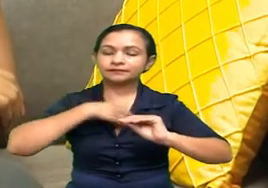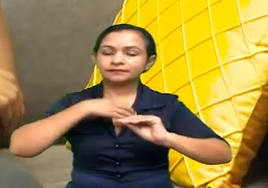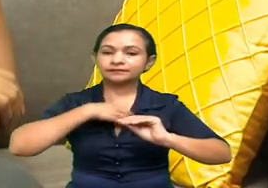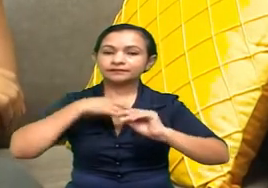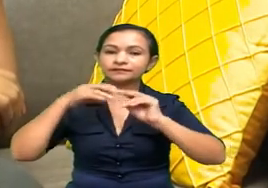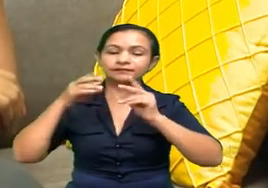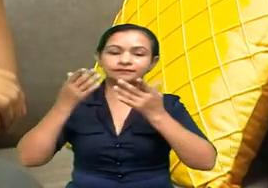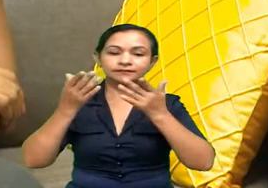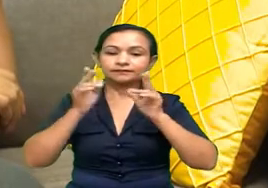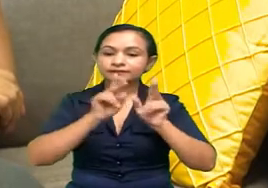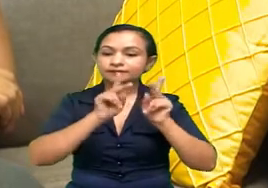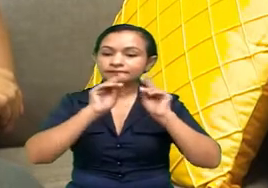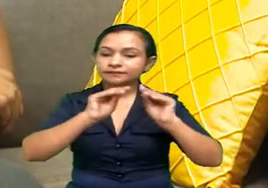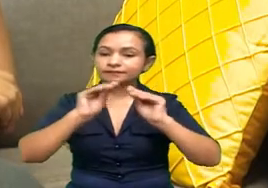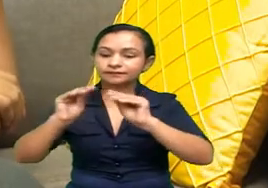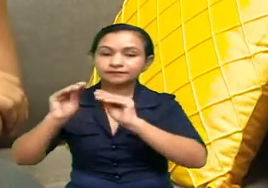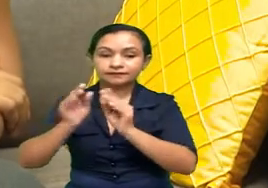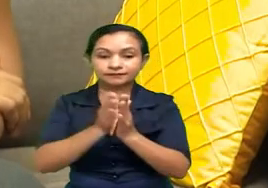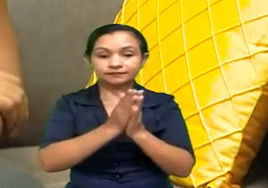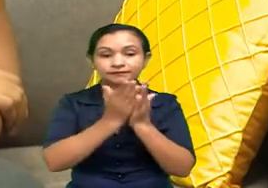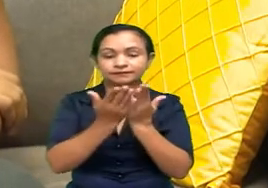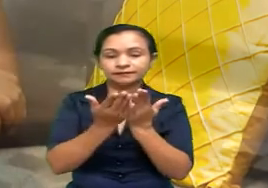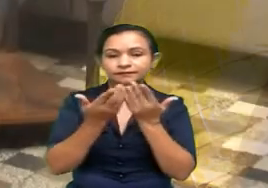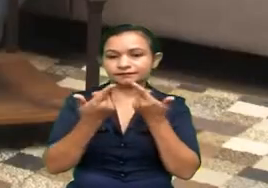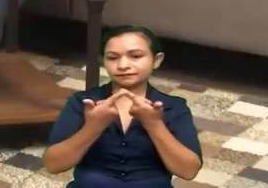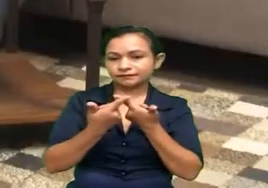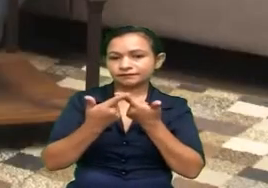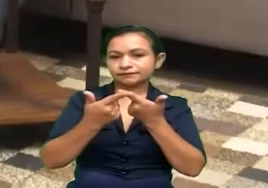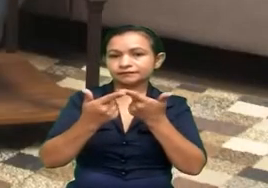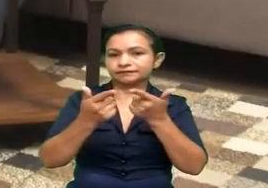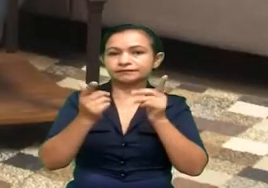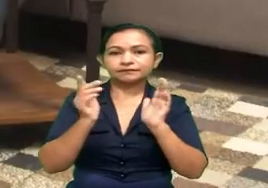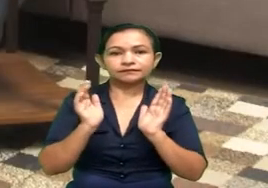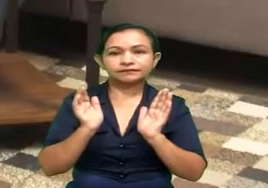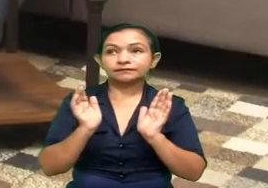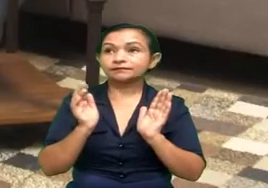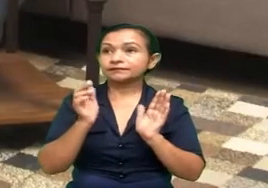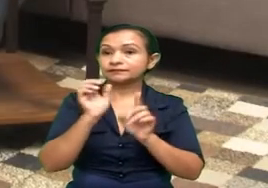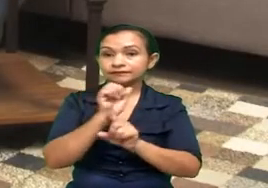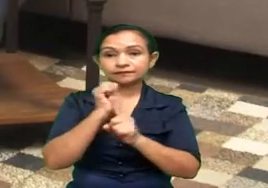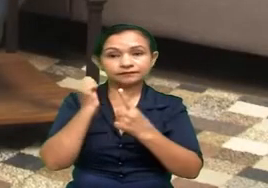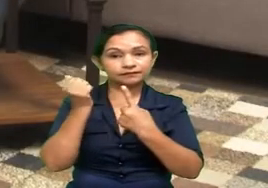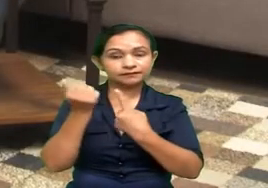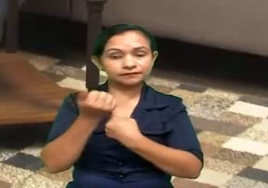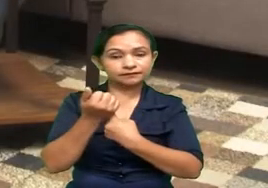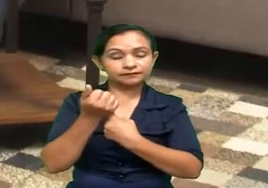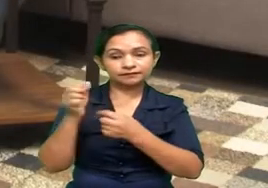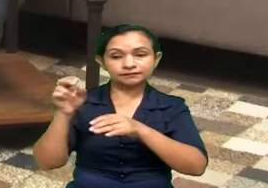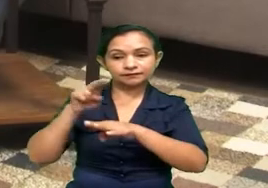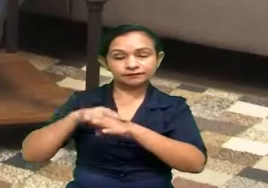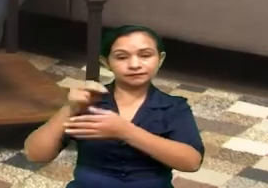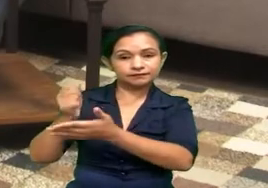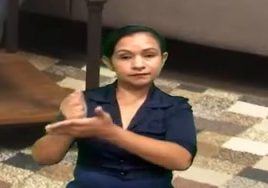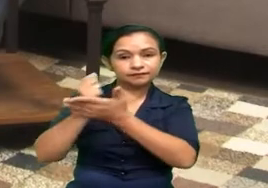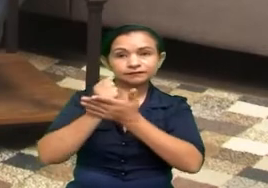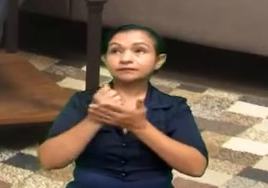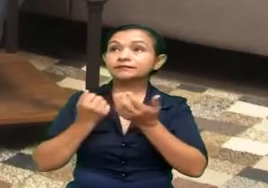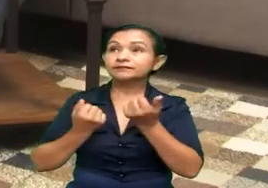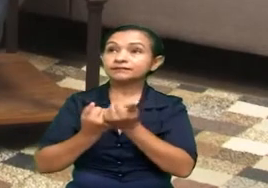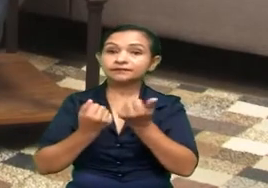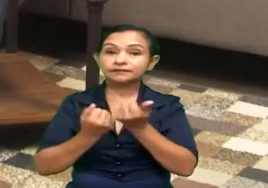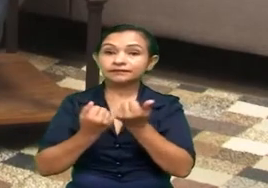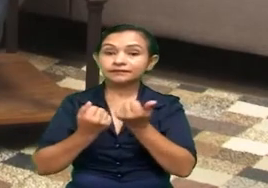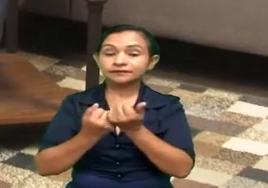ciudadanía, publicaciones que son gratuitas, ¿no? Sí, diputado, esto sí. La Asamblea en eso contribuye. Y, claro. Y a propósito, va a haber